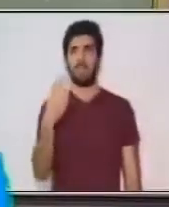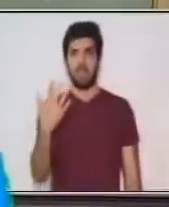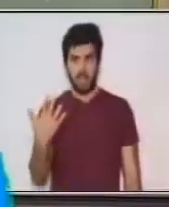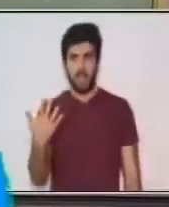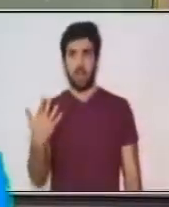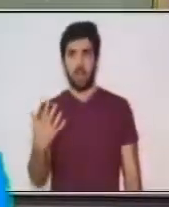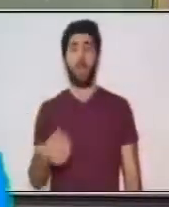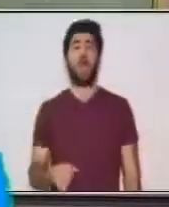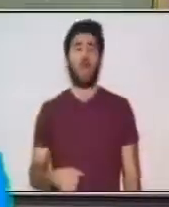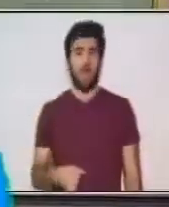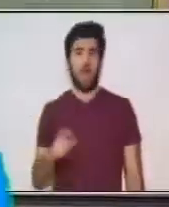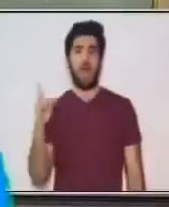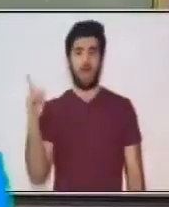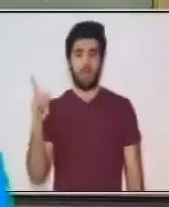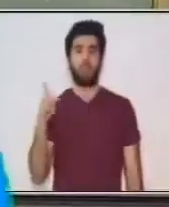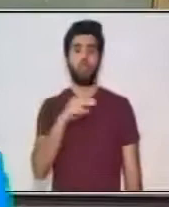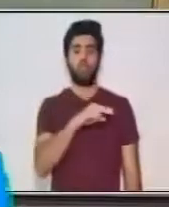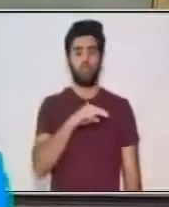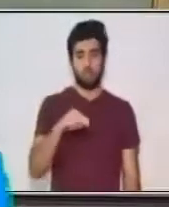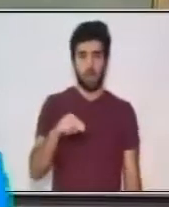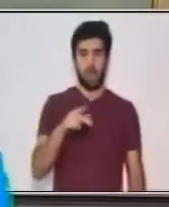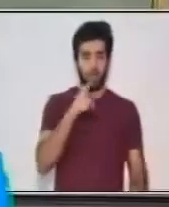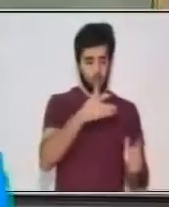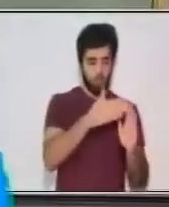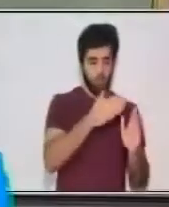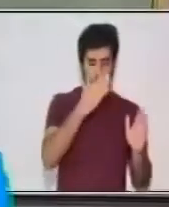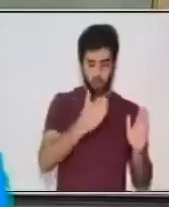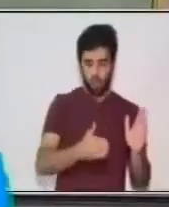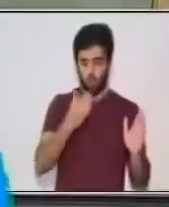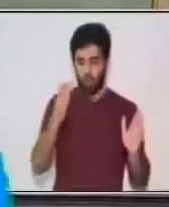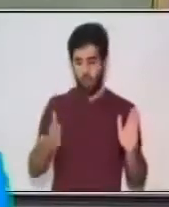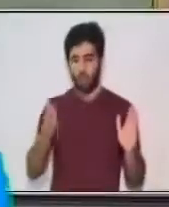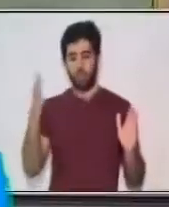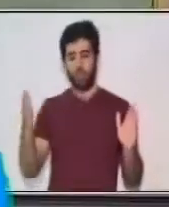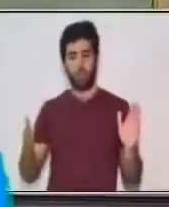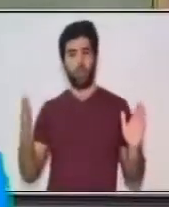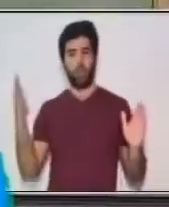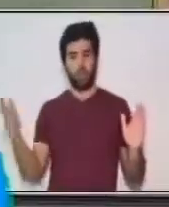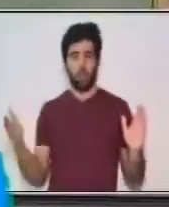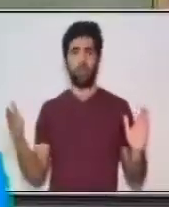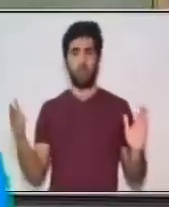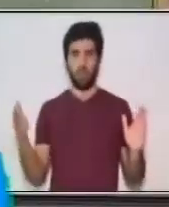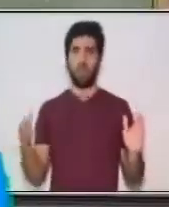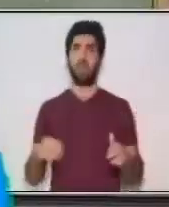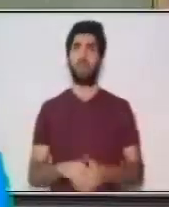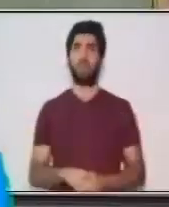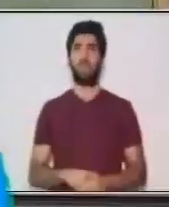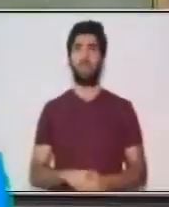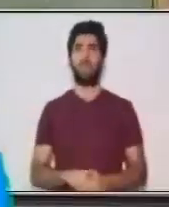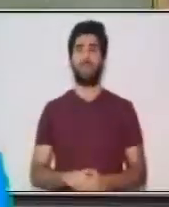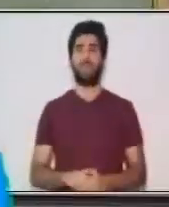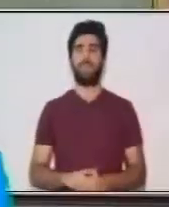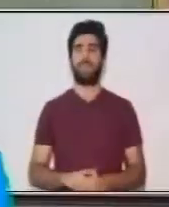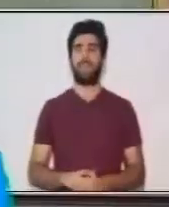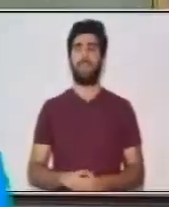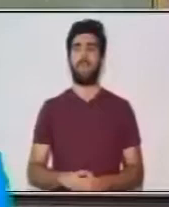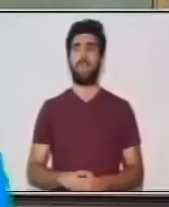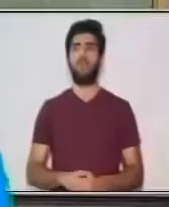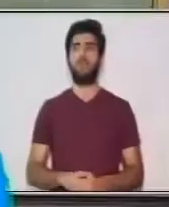muy bien, son números impares consecutivos. Eso es una característica importante, números impares